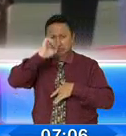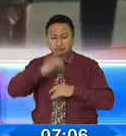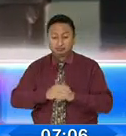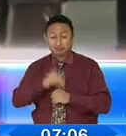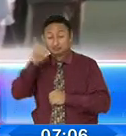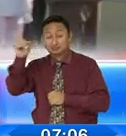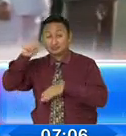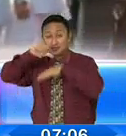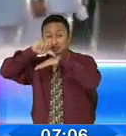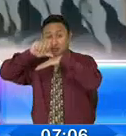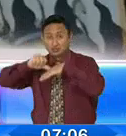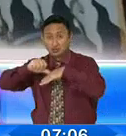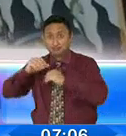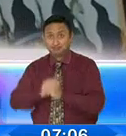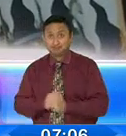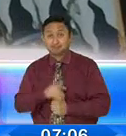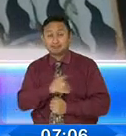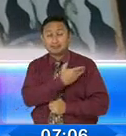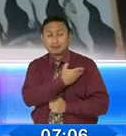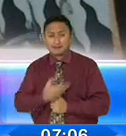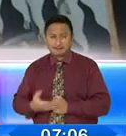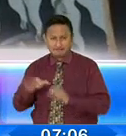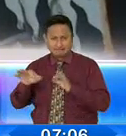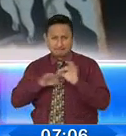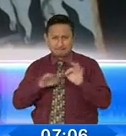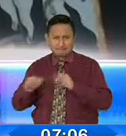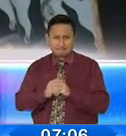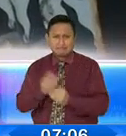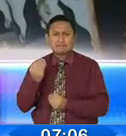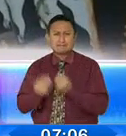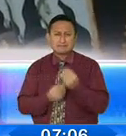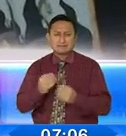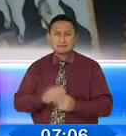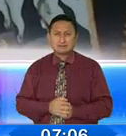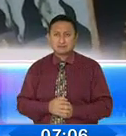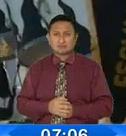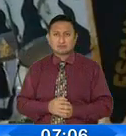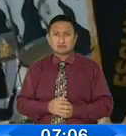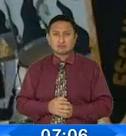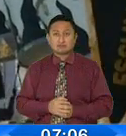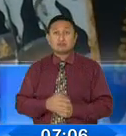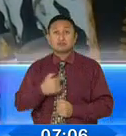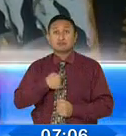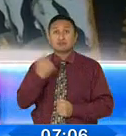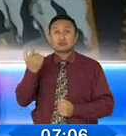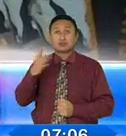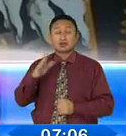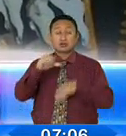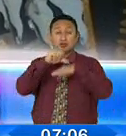cirugía. El primer mandatario daba detalles de lo que hará. Me voy a someter a una operación